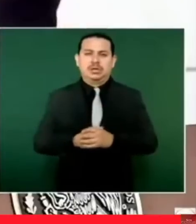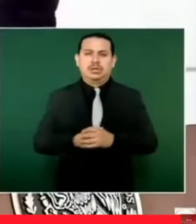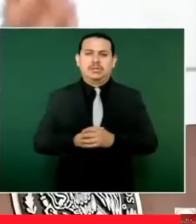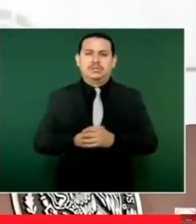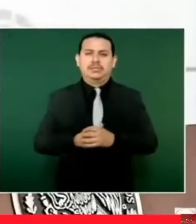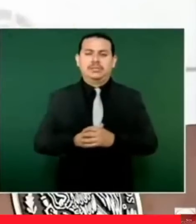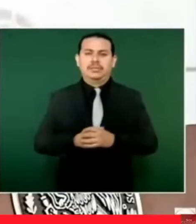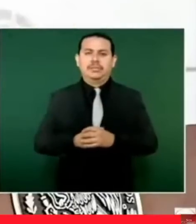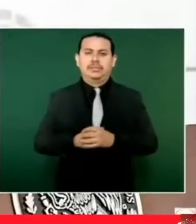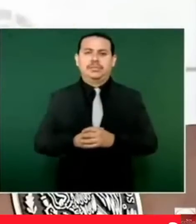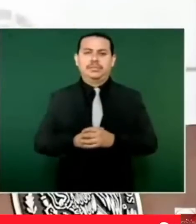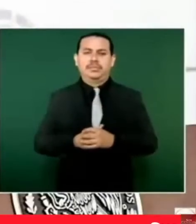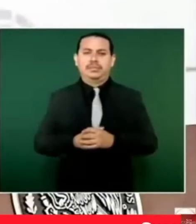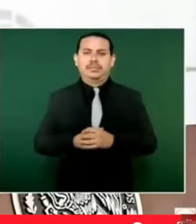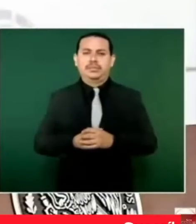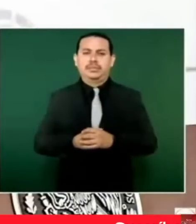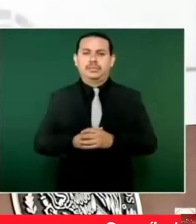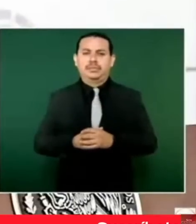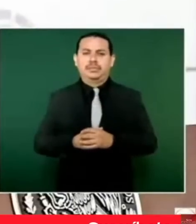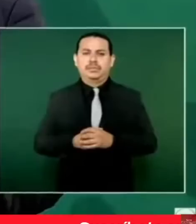en que